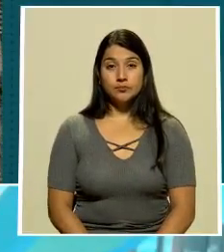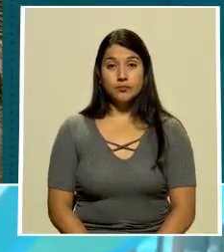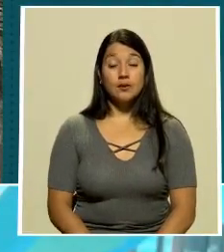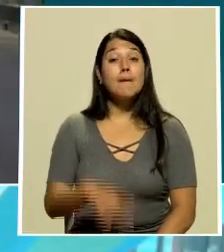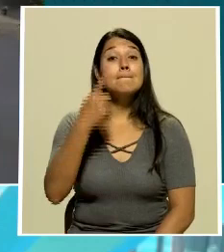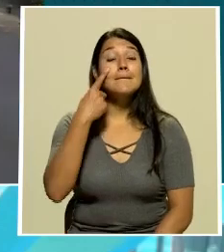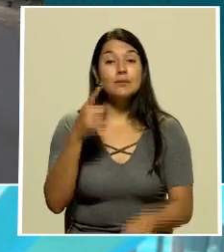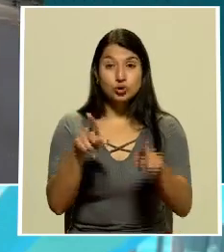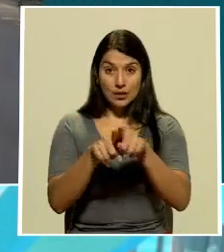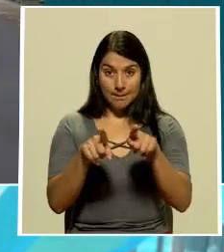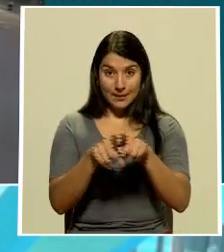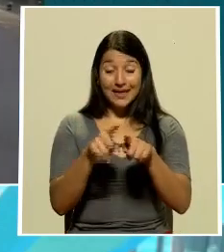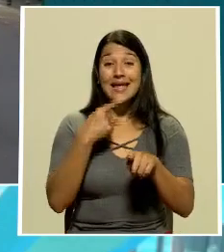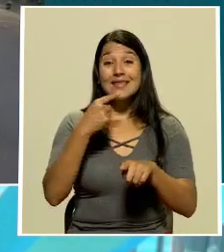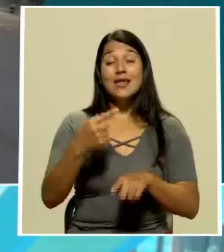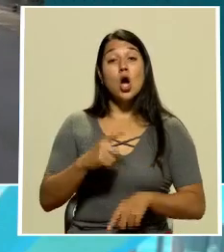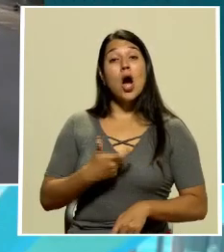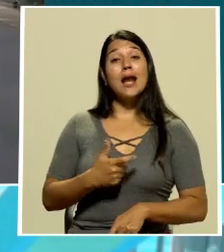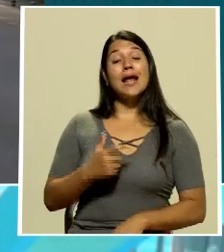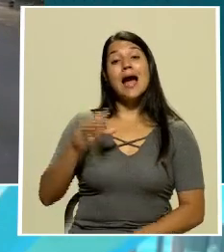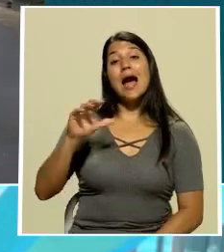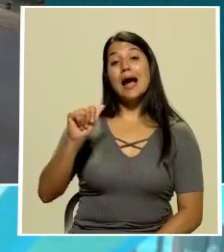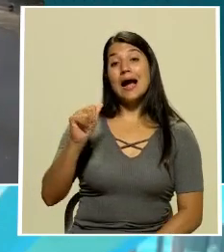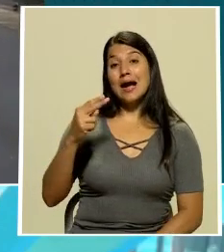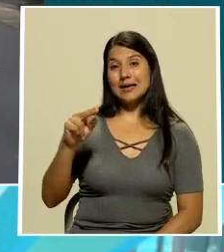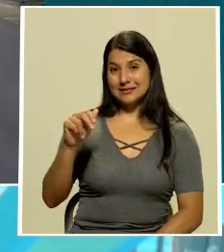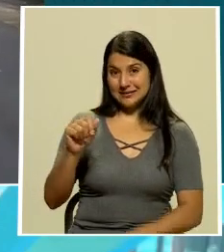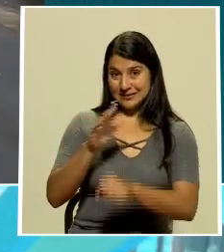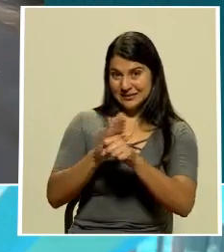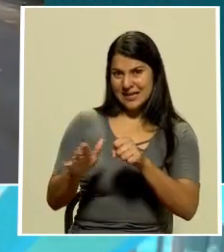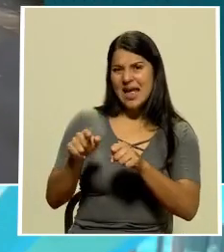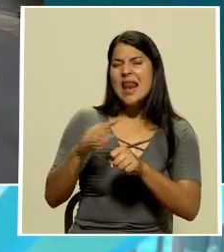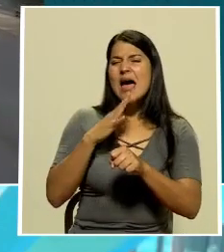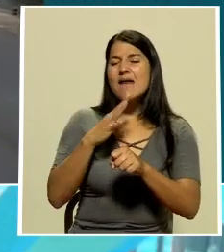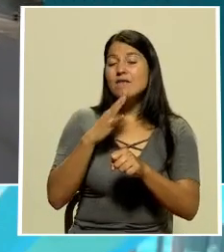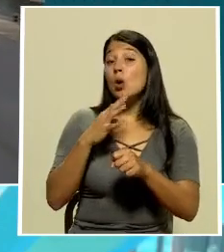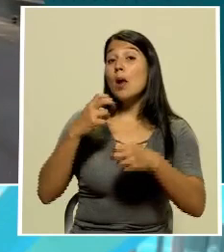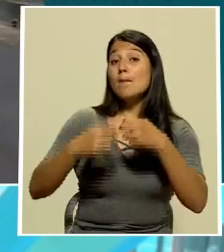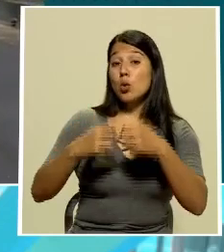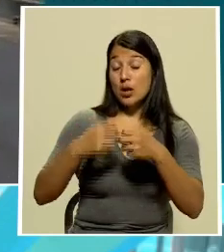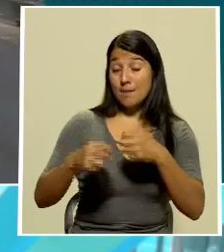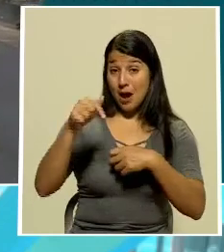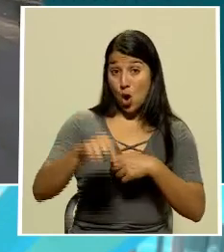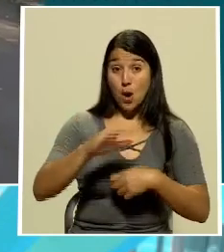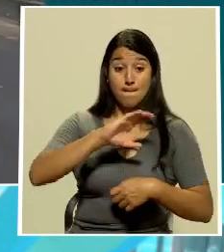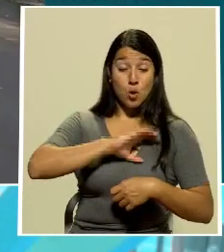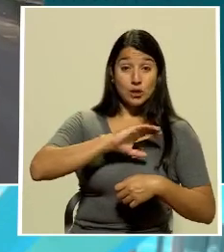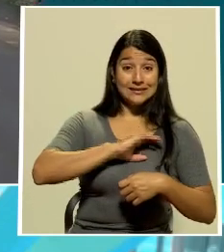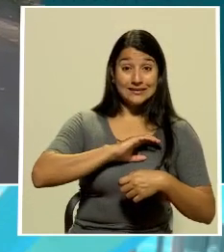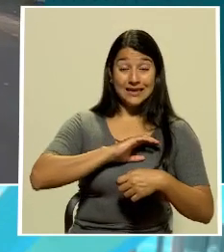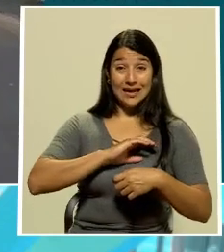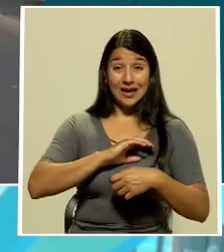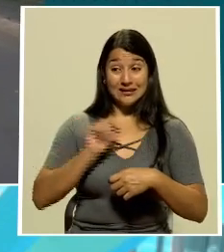Veíamos también una declaración del alcalde de Cañas que se refería precisamente al enfrentamiento entre la fuerza pública y los